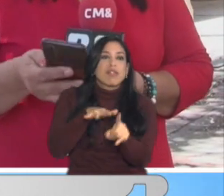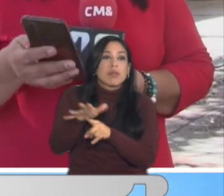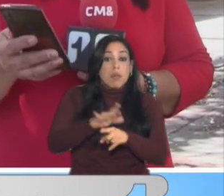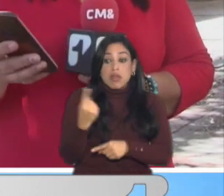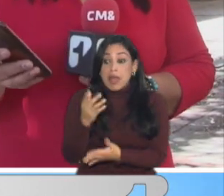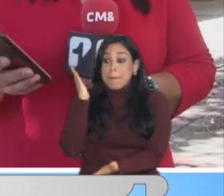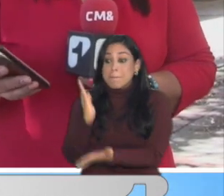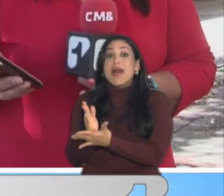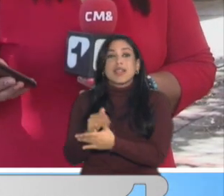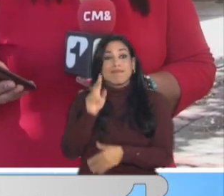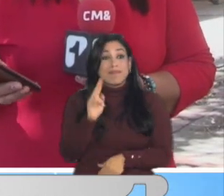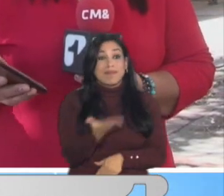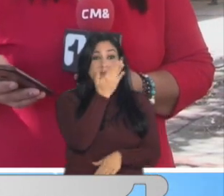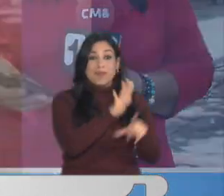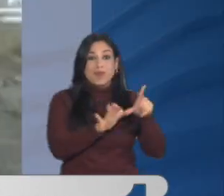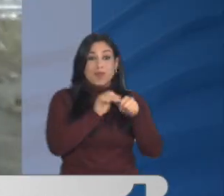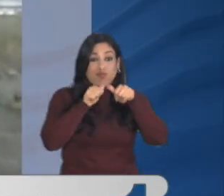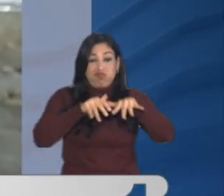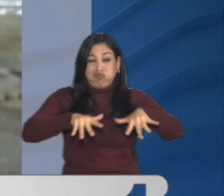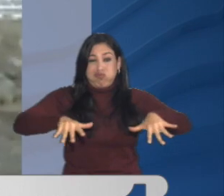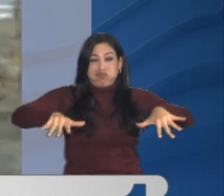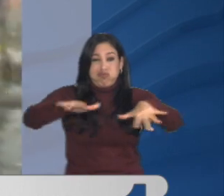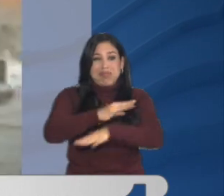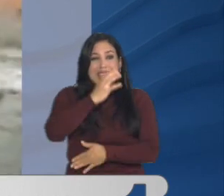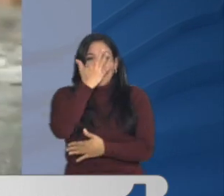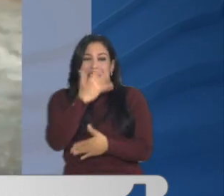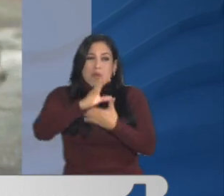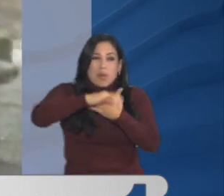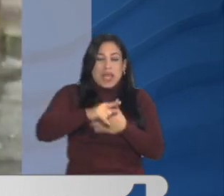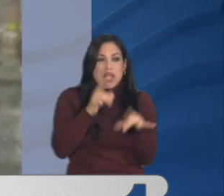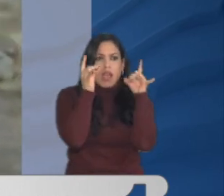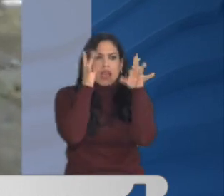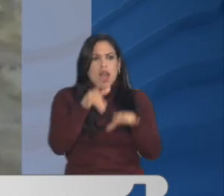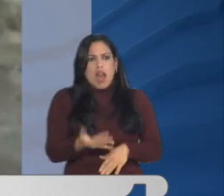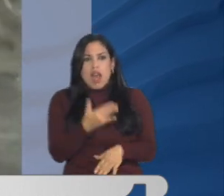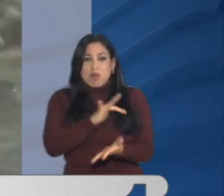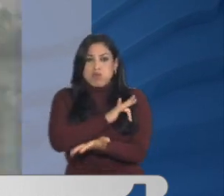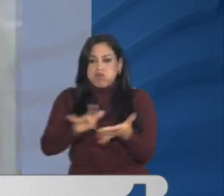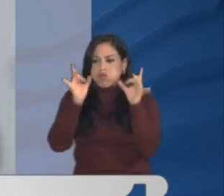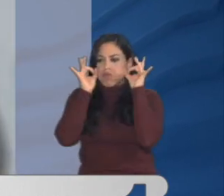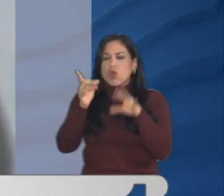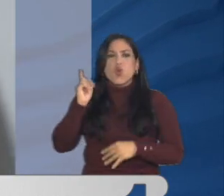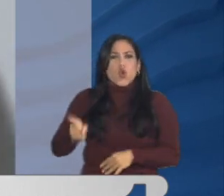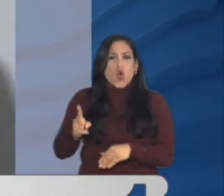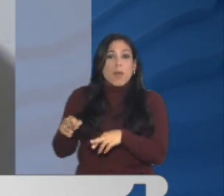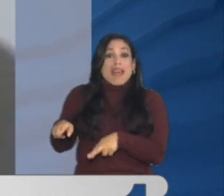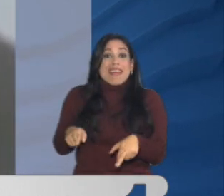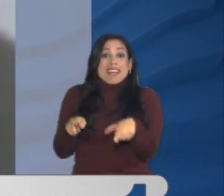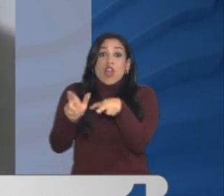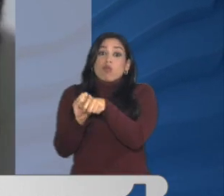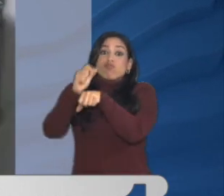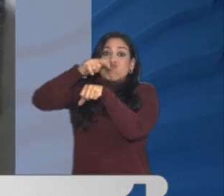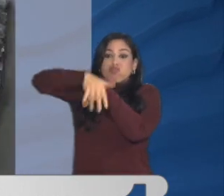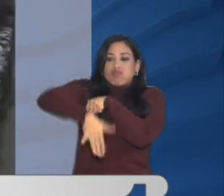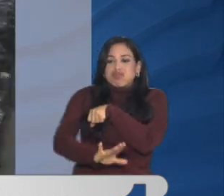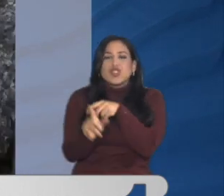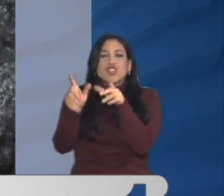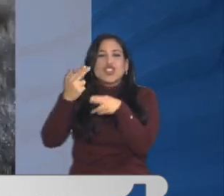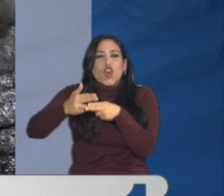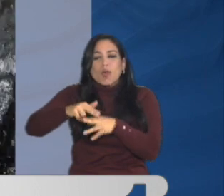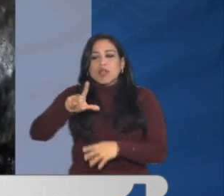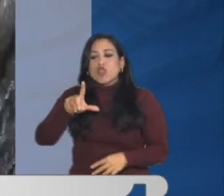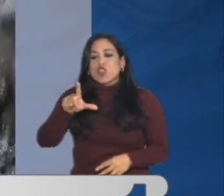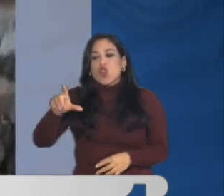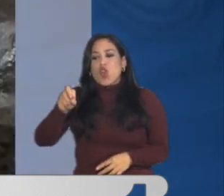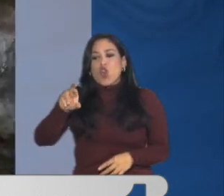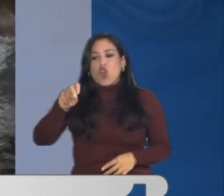últimas horas las imágenes que circularon por redes sociales dan cuenta de la magnitud de esta emergencia generada por el desbordamiento de la quebrada La Llorona en San Andrés,